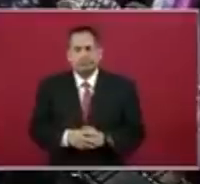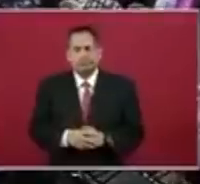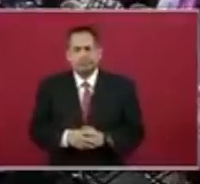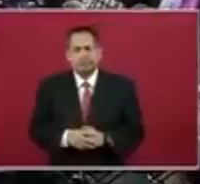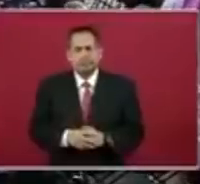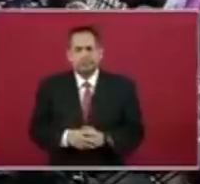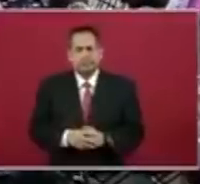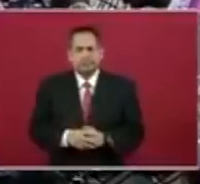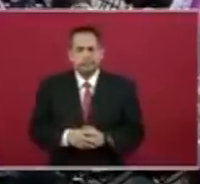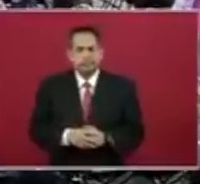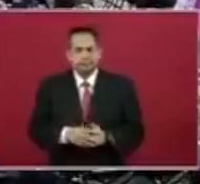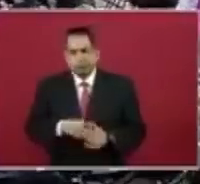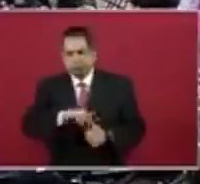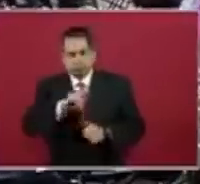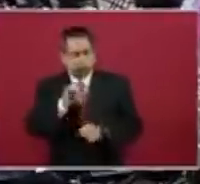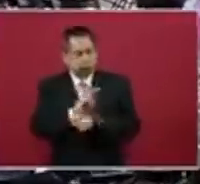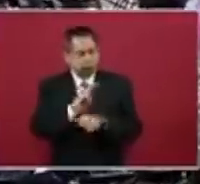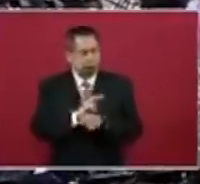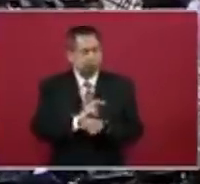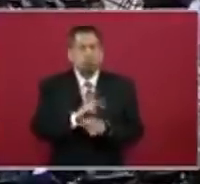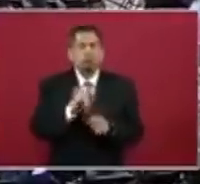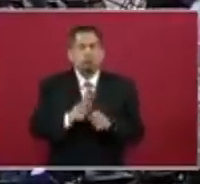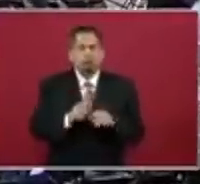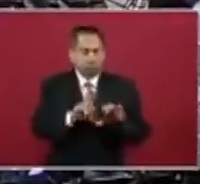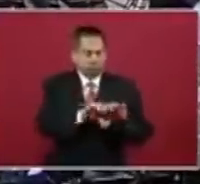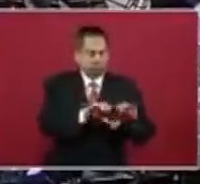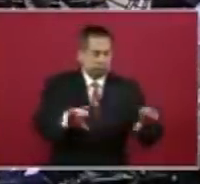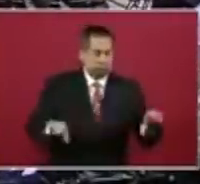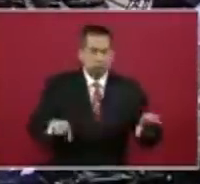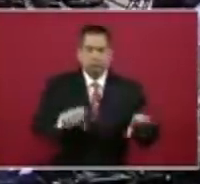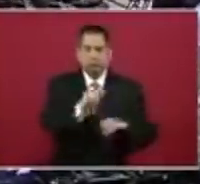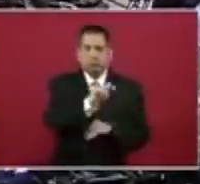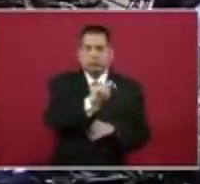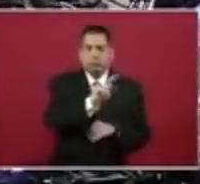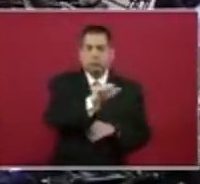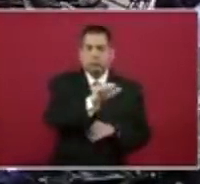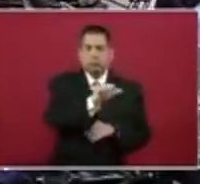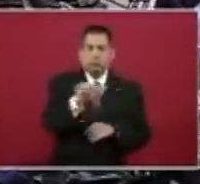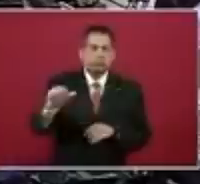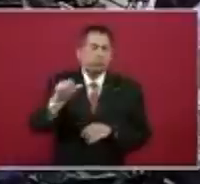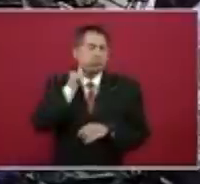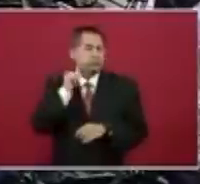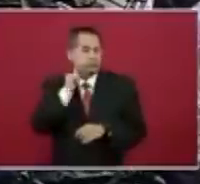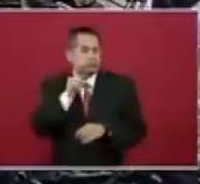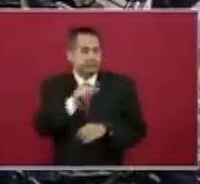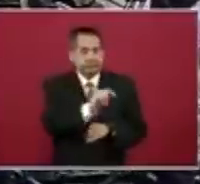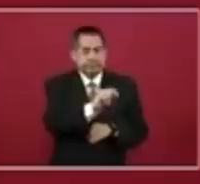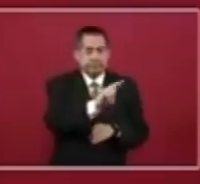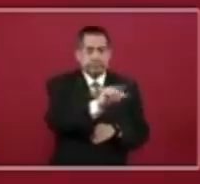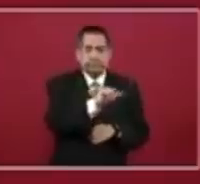la custodia de los ductos Tula-Azcapotzalco, Tula-Toluca,